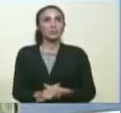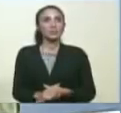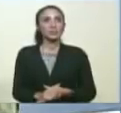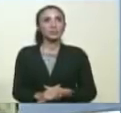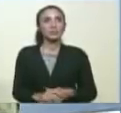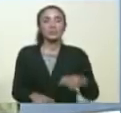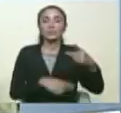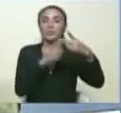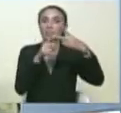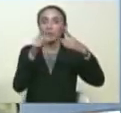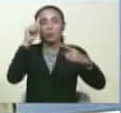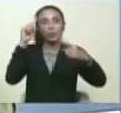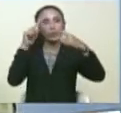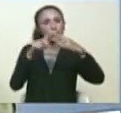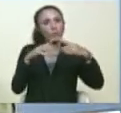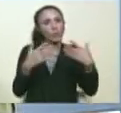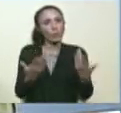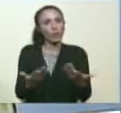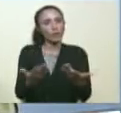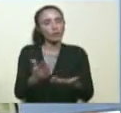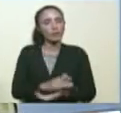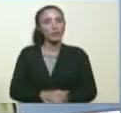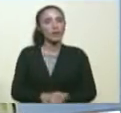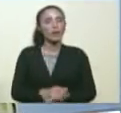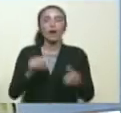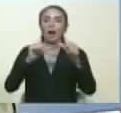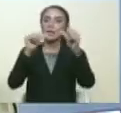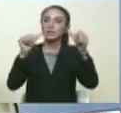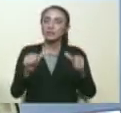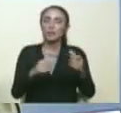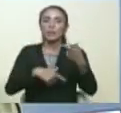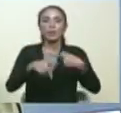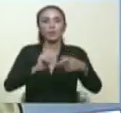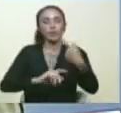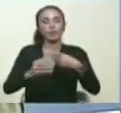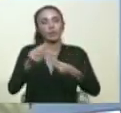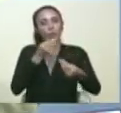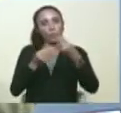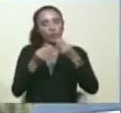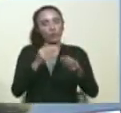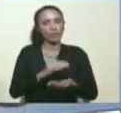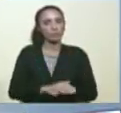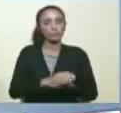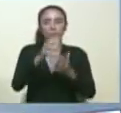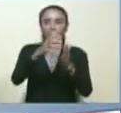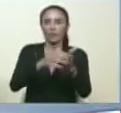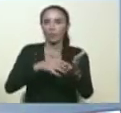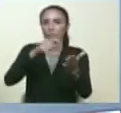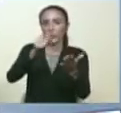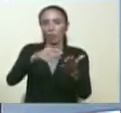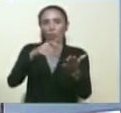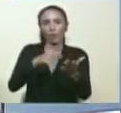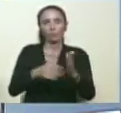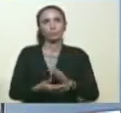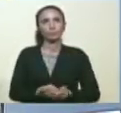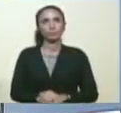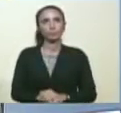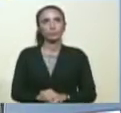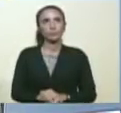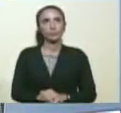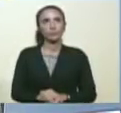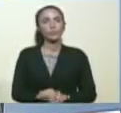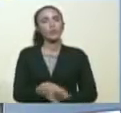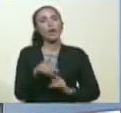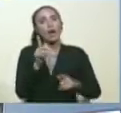línea, establecer el sistema de las ferias del campo soberano. Vayan a buscar, mira, hay productores